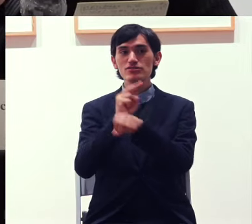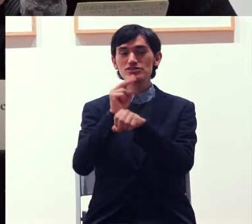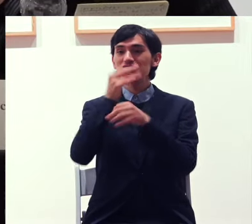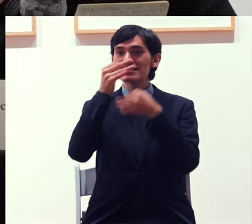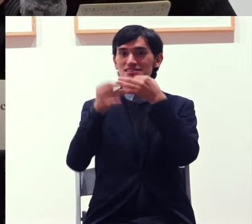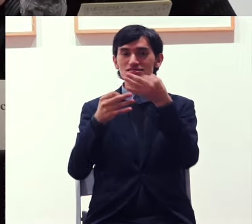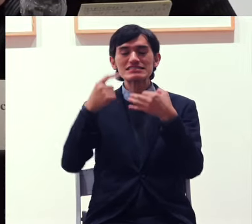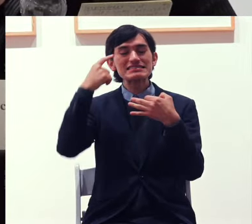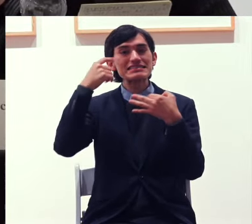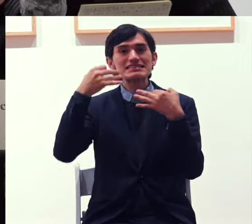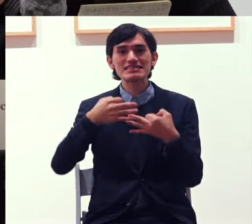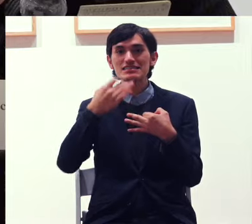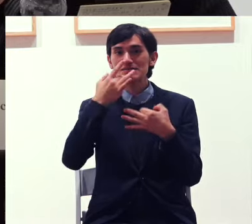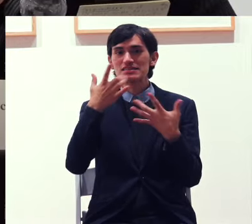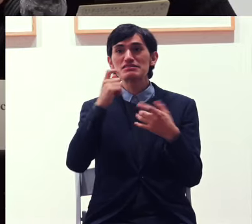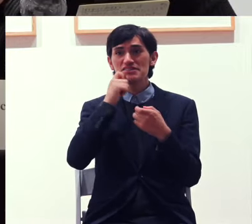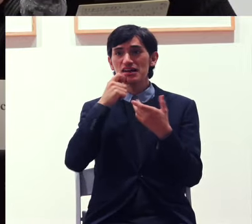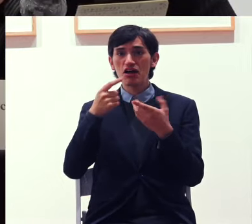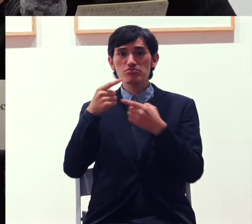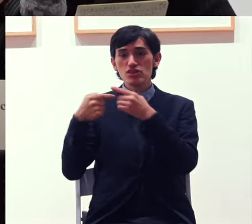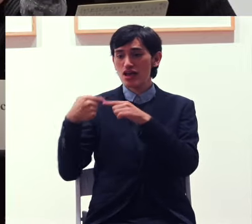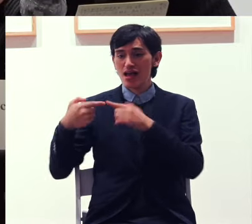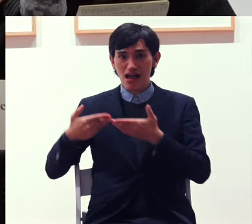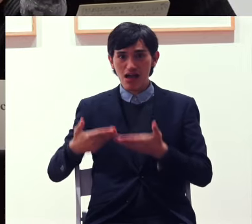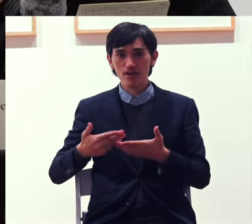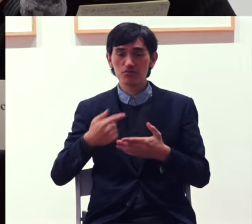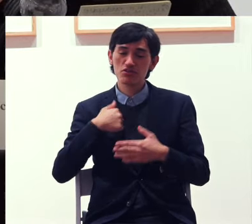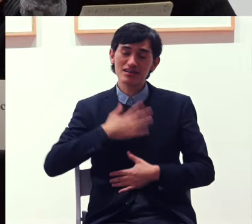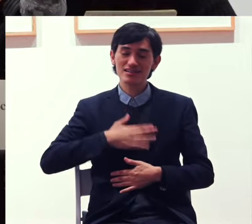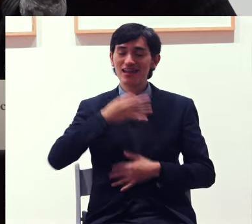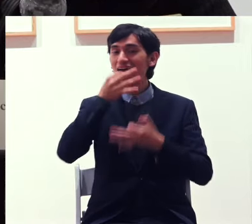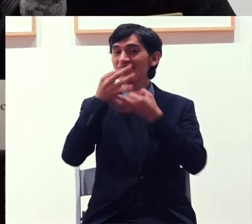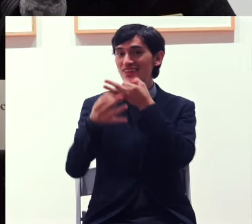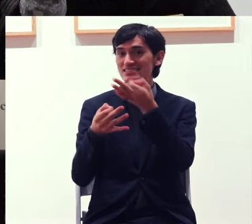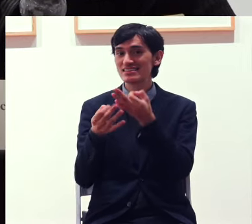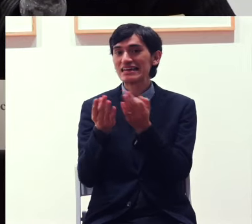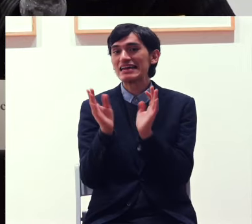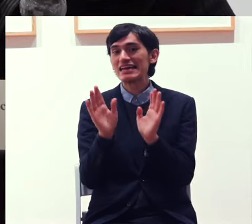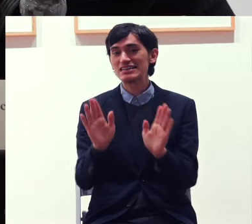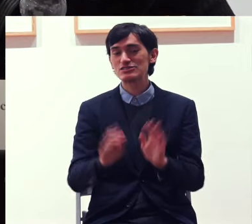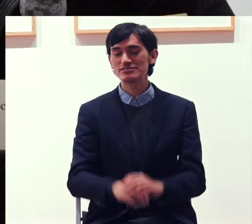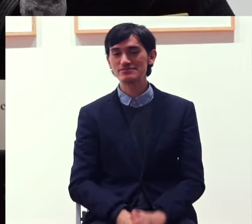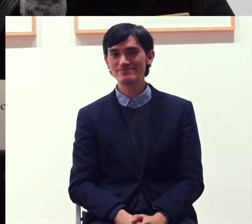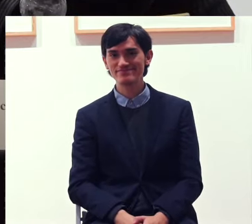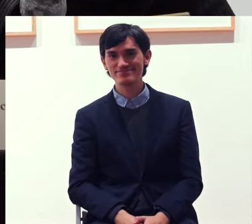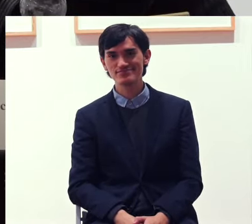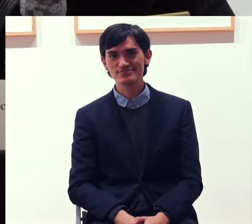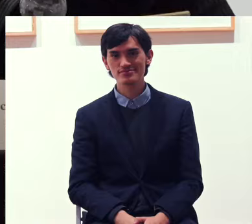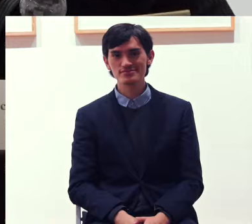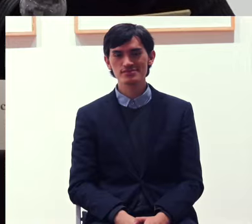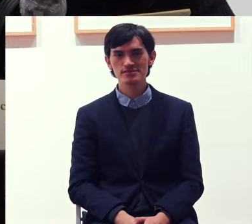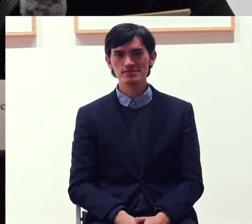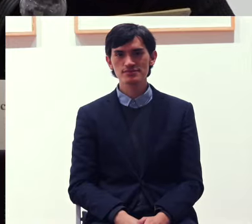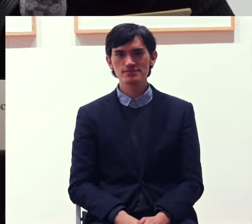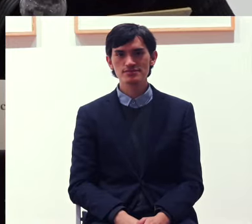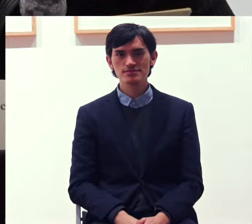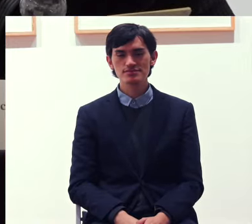súper certero lo que está diciendo, porque es como un arcaico contemporáneo. Bueno, eso quería decirles que